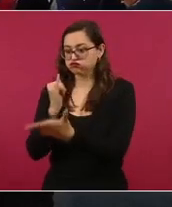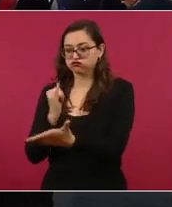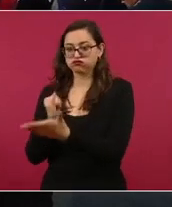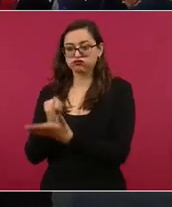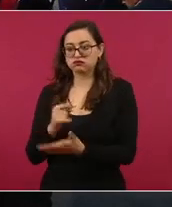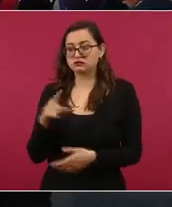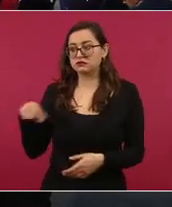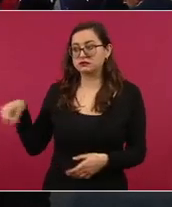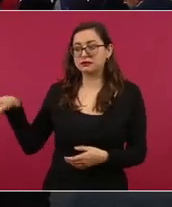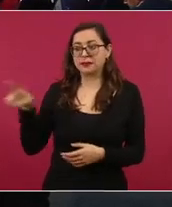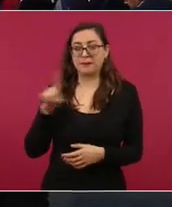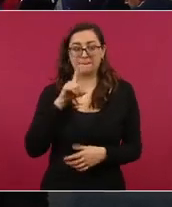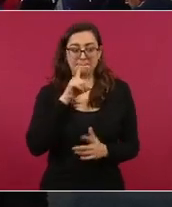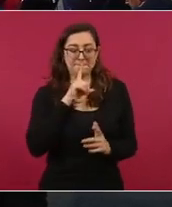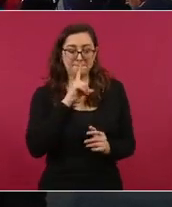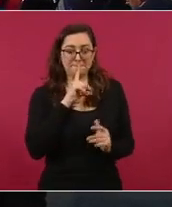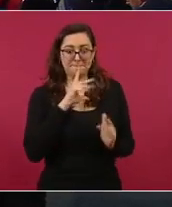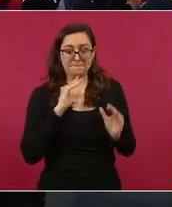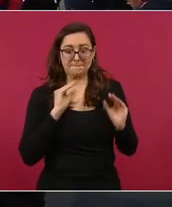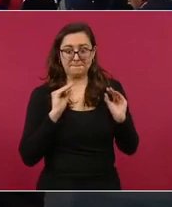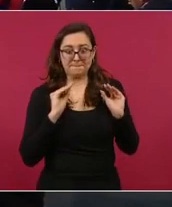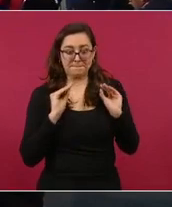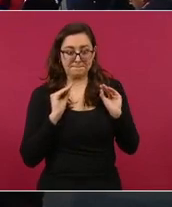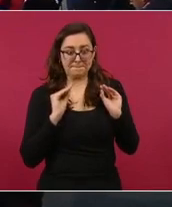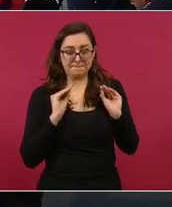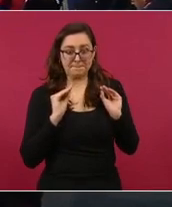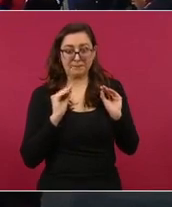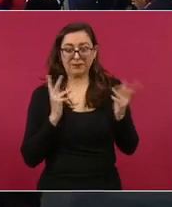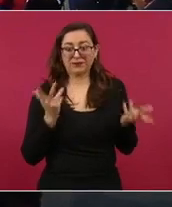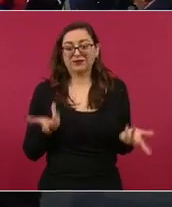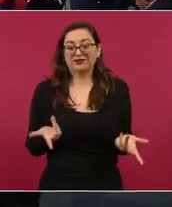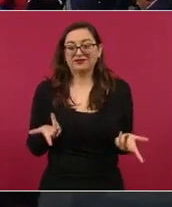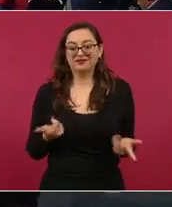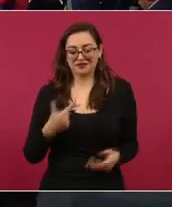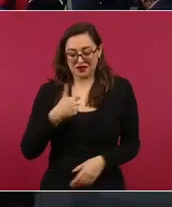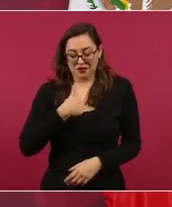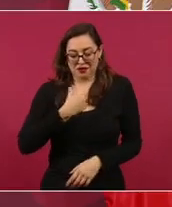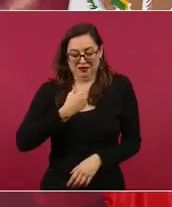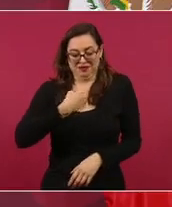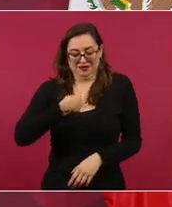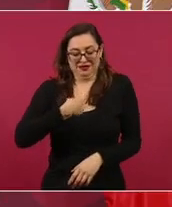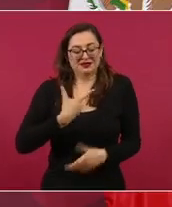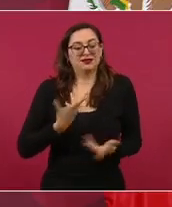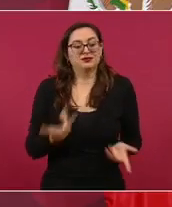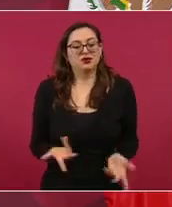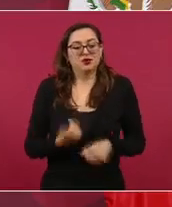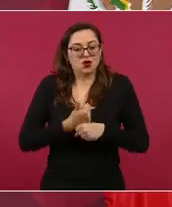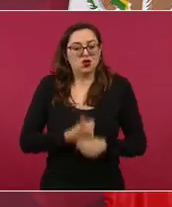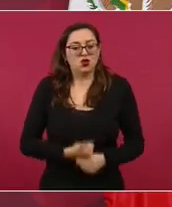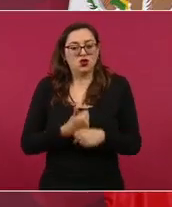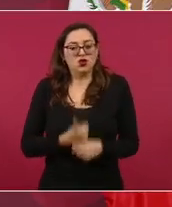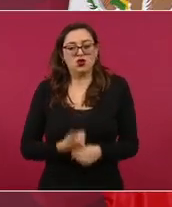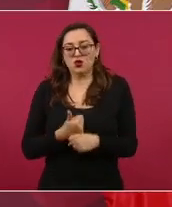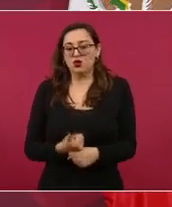del presidente? Si yo fui víctima de ese contubernio,